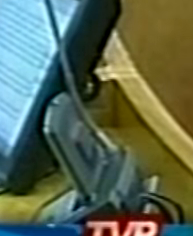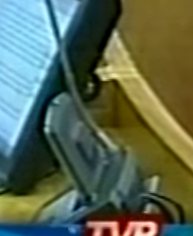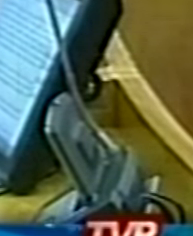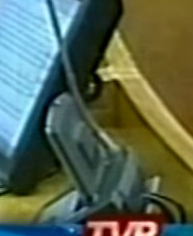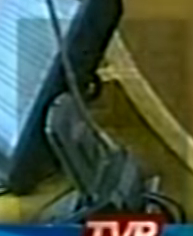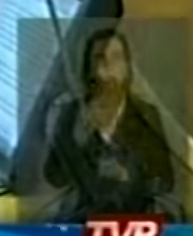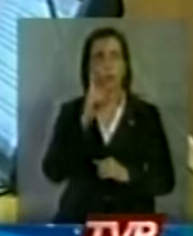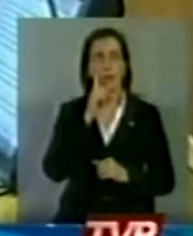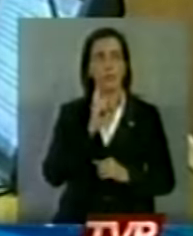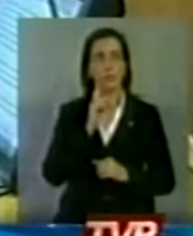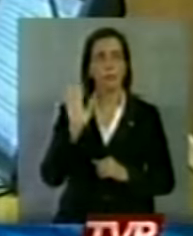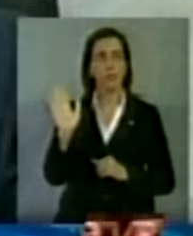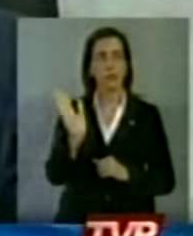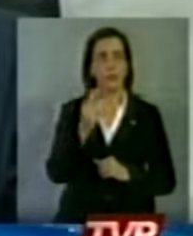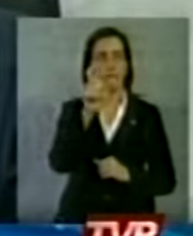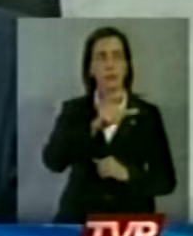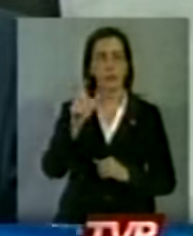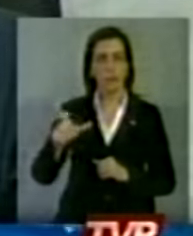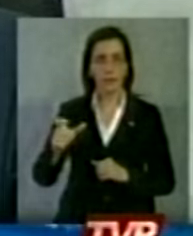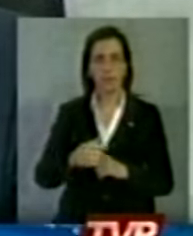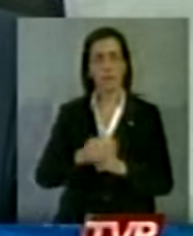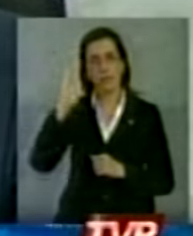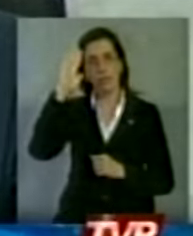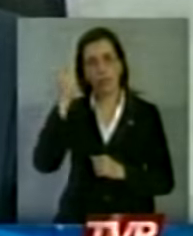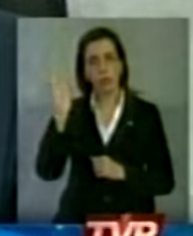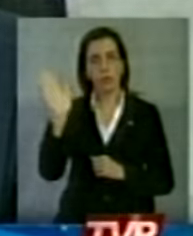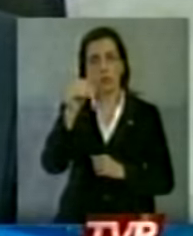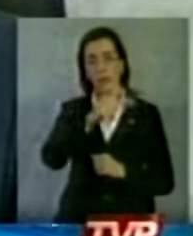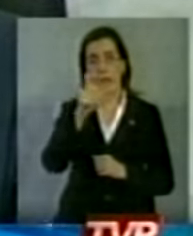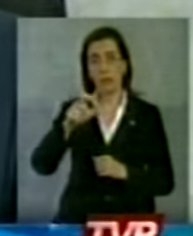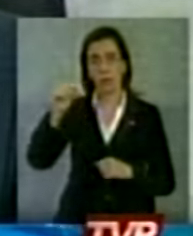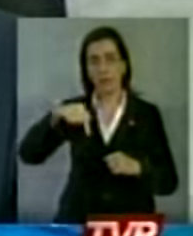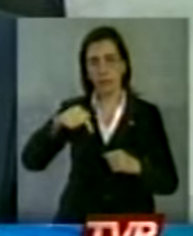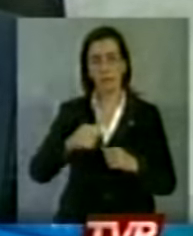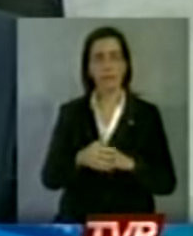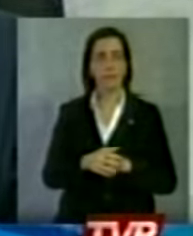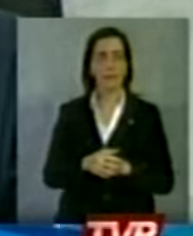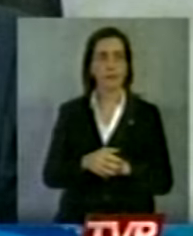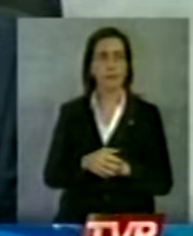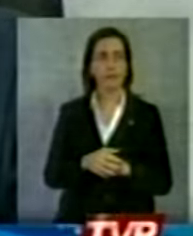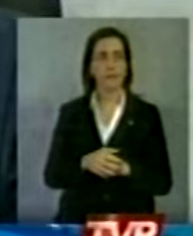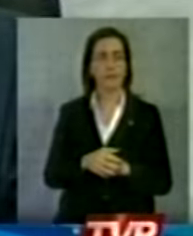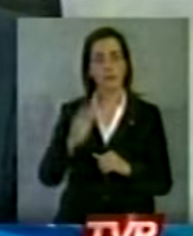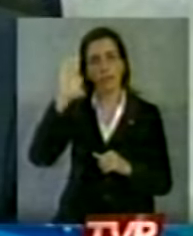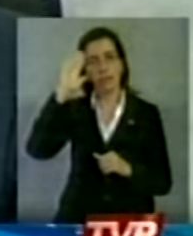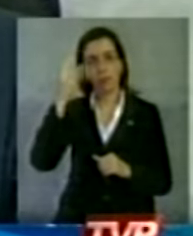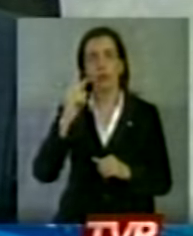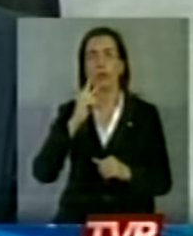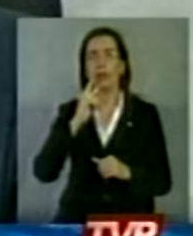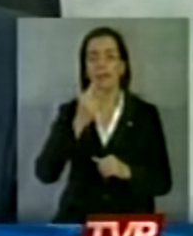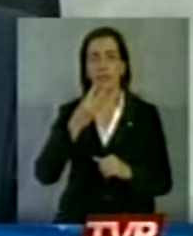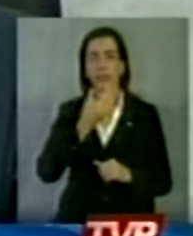Buenos días a todos, autoridades presentes que nos acompañan, querido vicegobernador